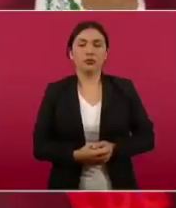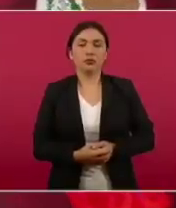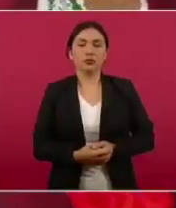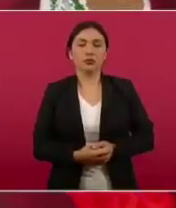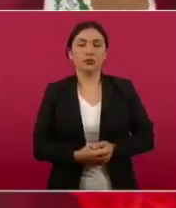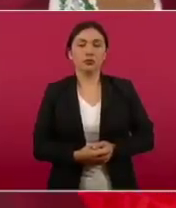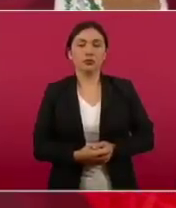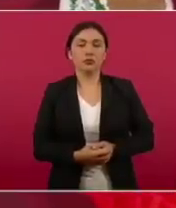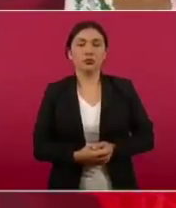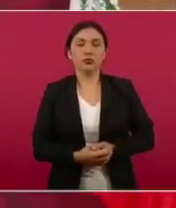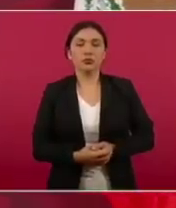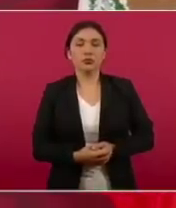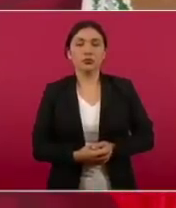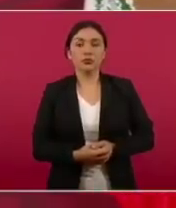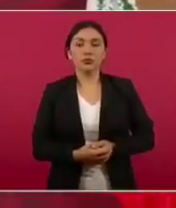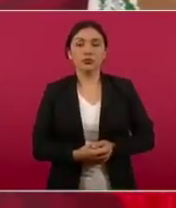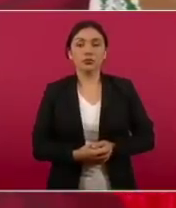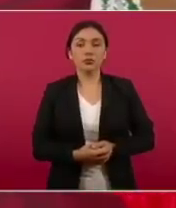Entonces,